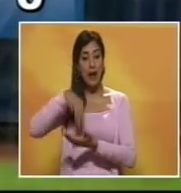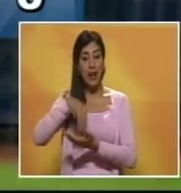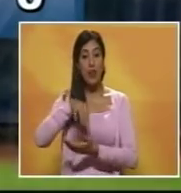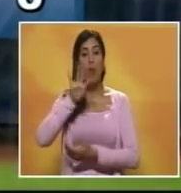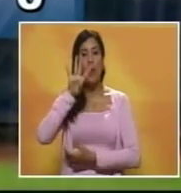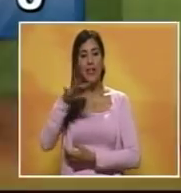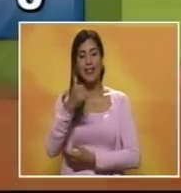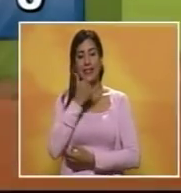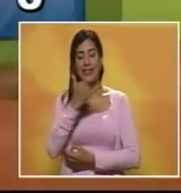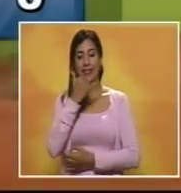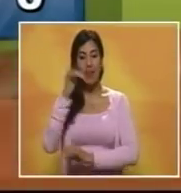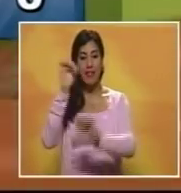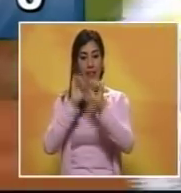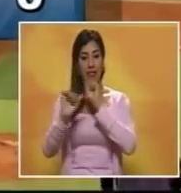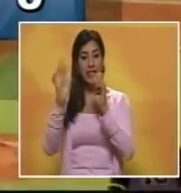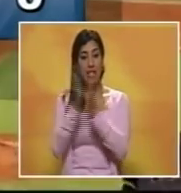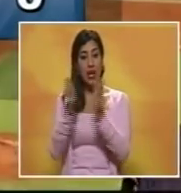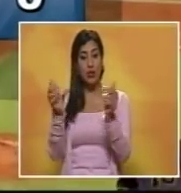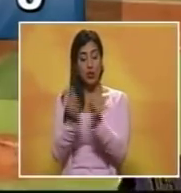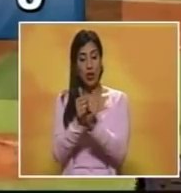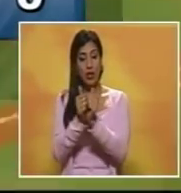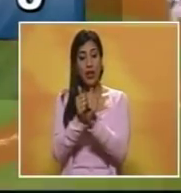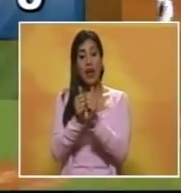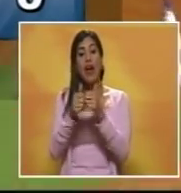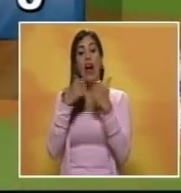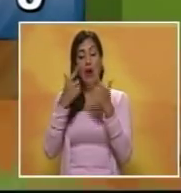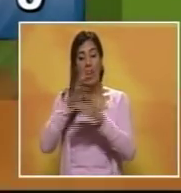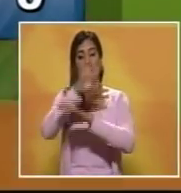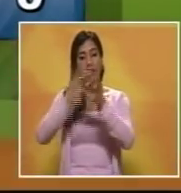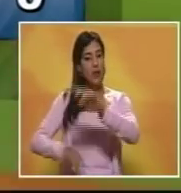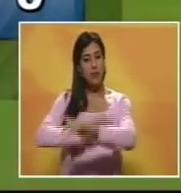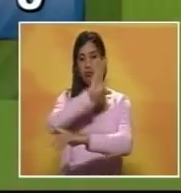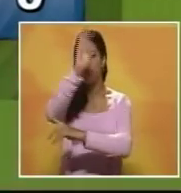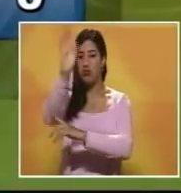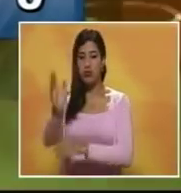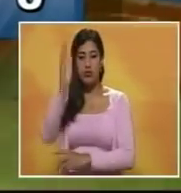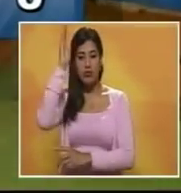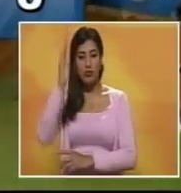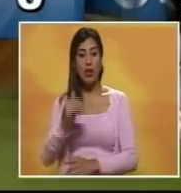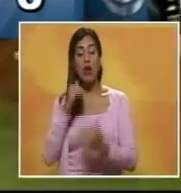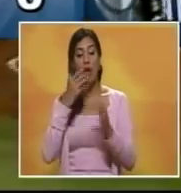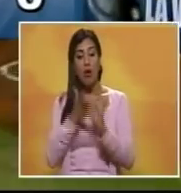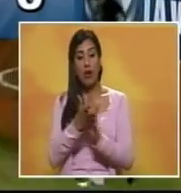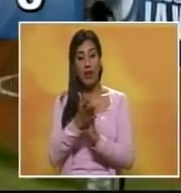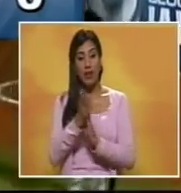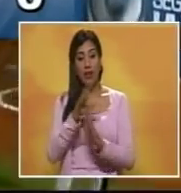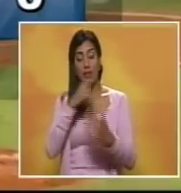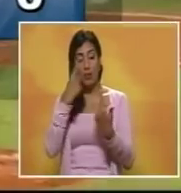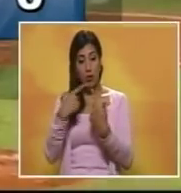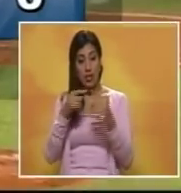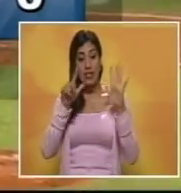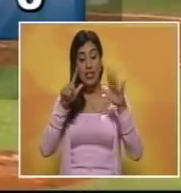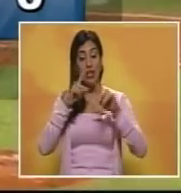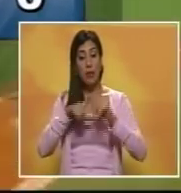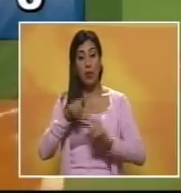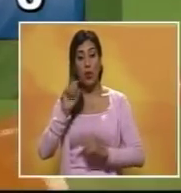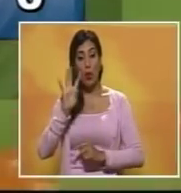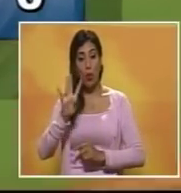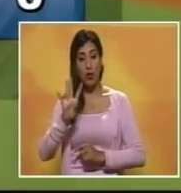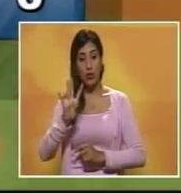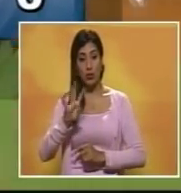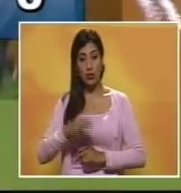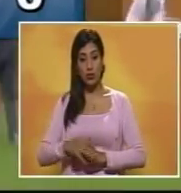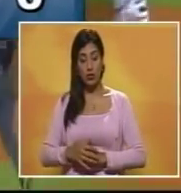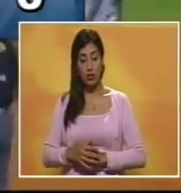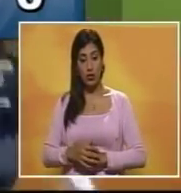4 errores de la defensiva de Caribe Anzoátegui le abrieron la puerta a los Tigres de Aragua para que derrotaran a la tribu oriental 7 carreras por